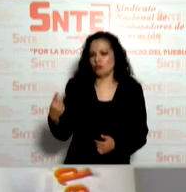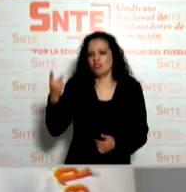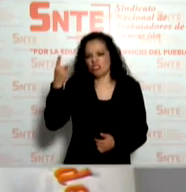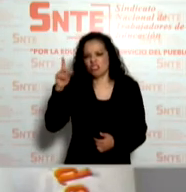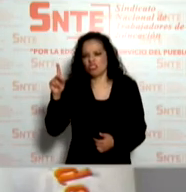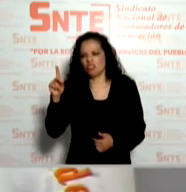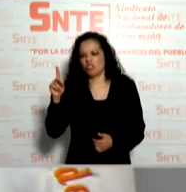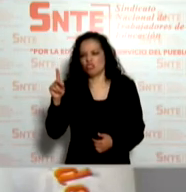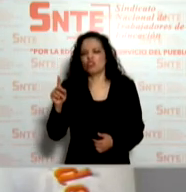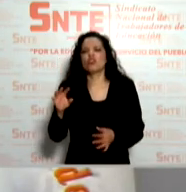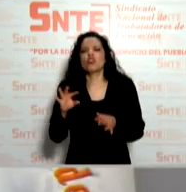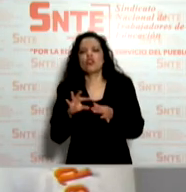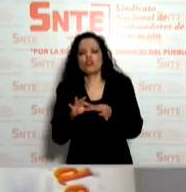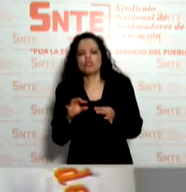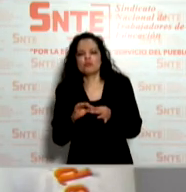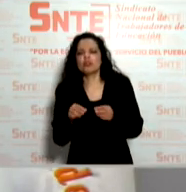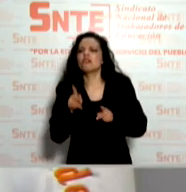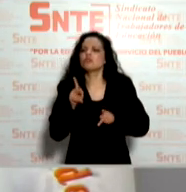que